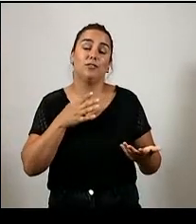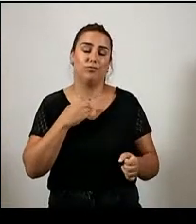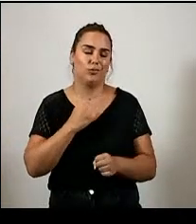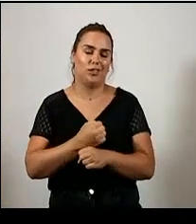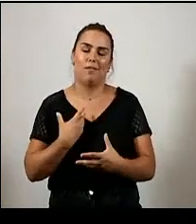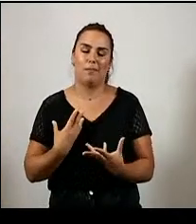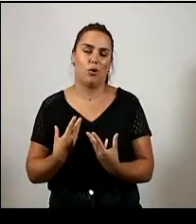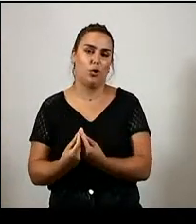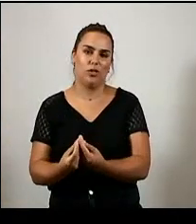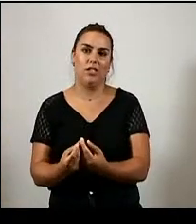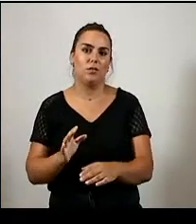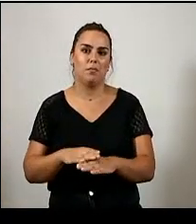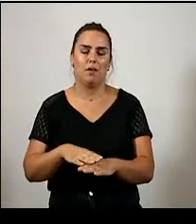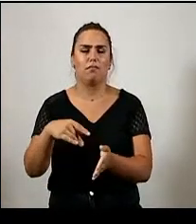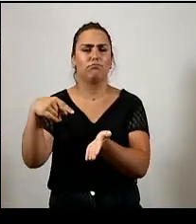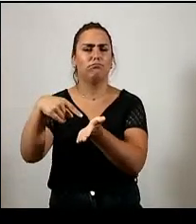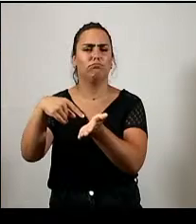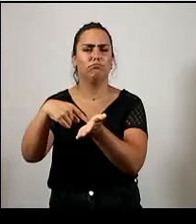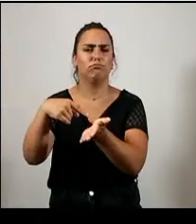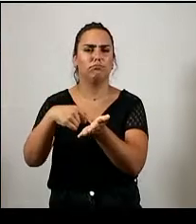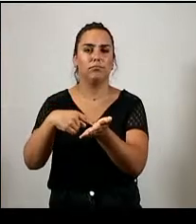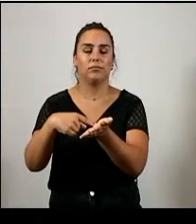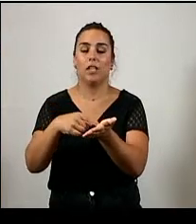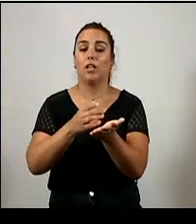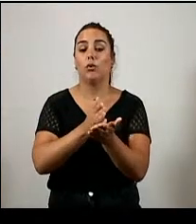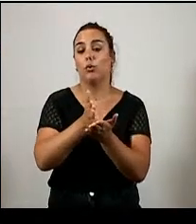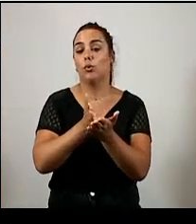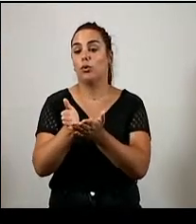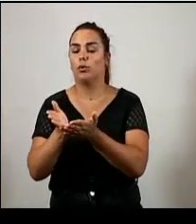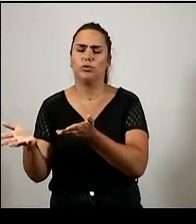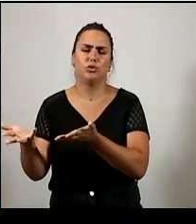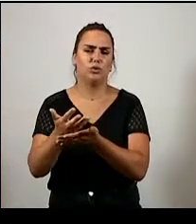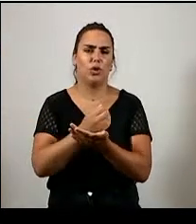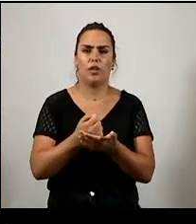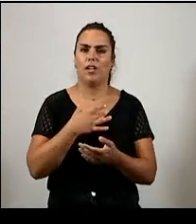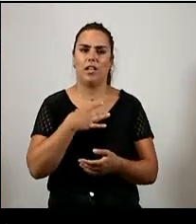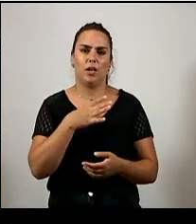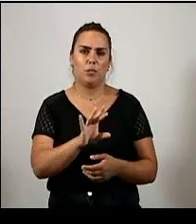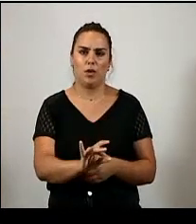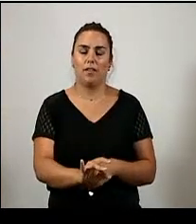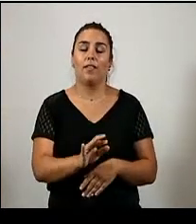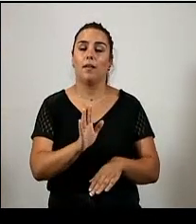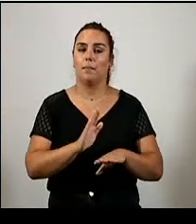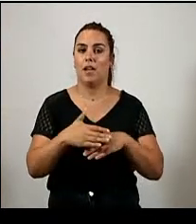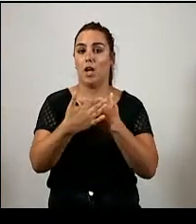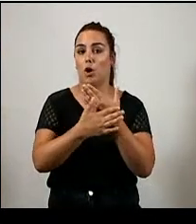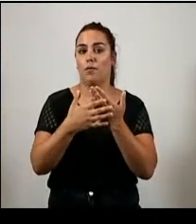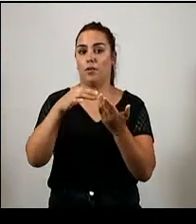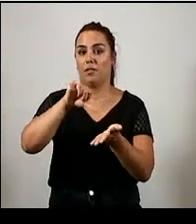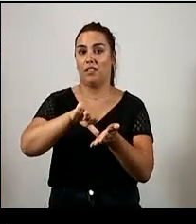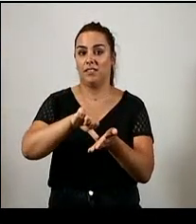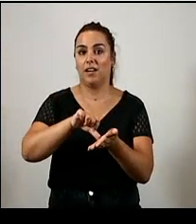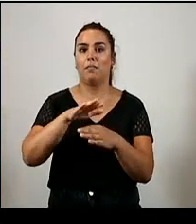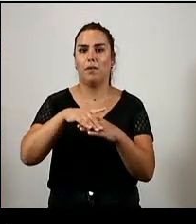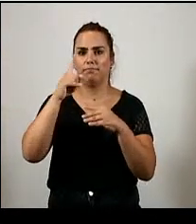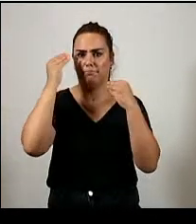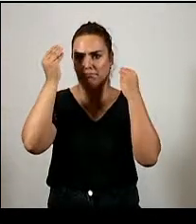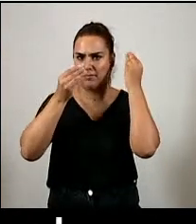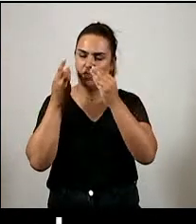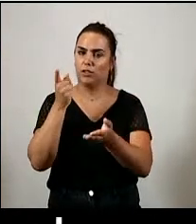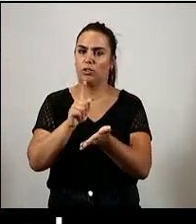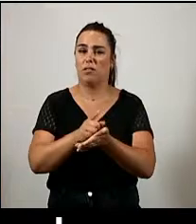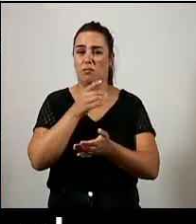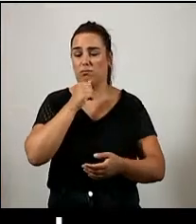ellas para reclamarle por todas las vías posibles y todas las que podamos explorar a este Gobierno que reconduzca una situación que nos